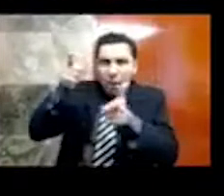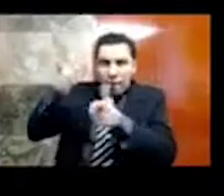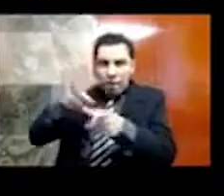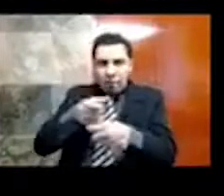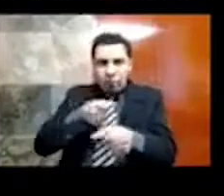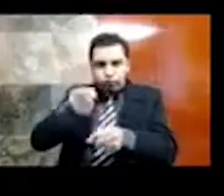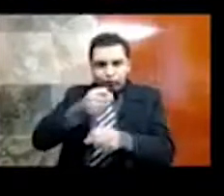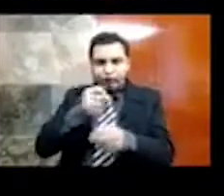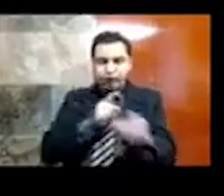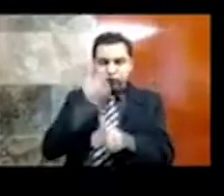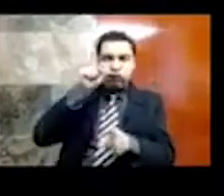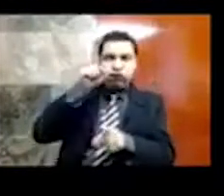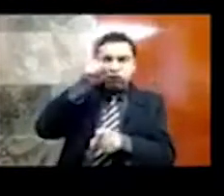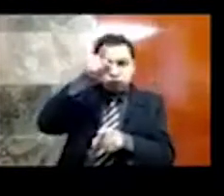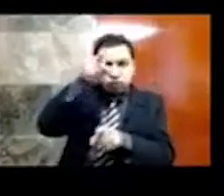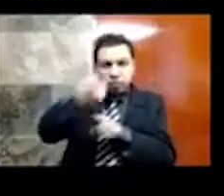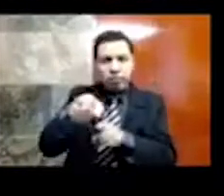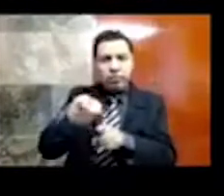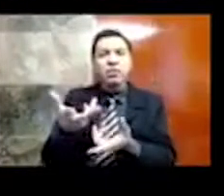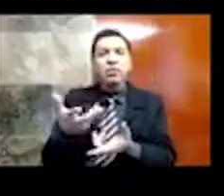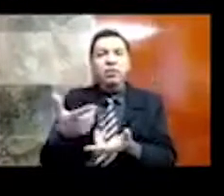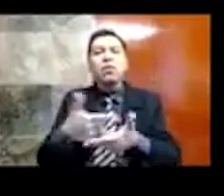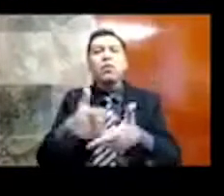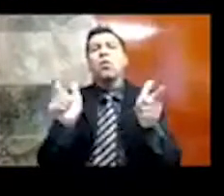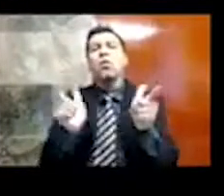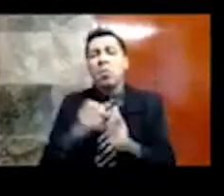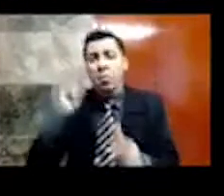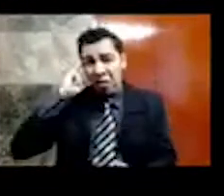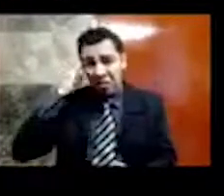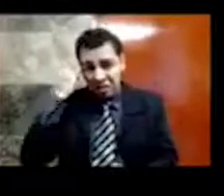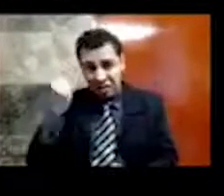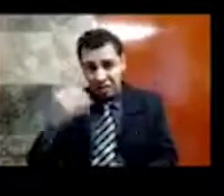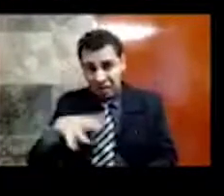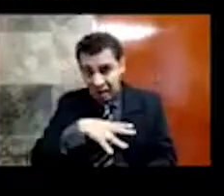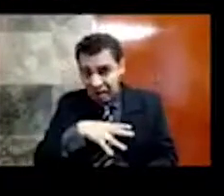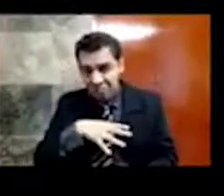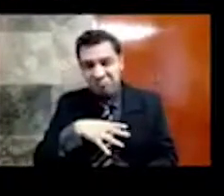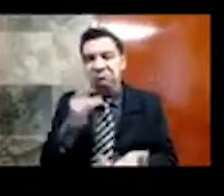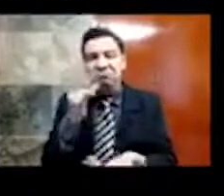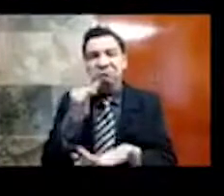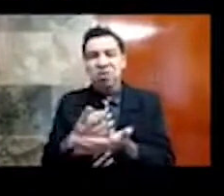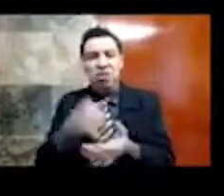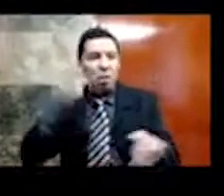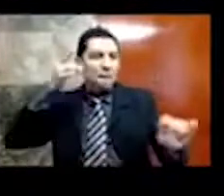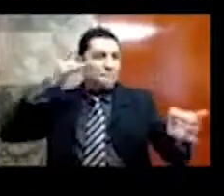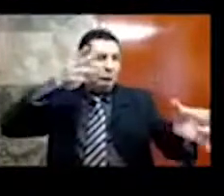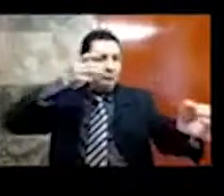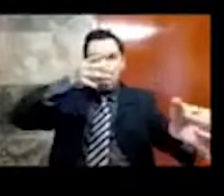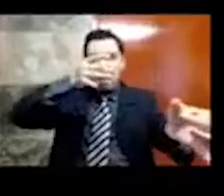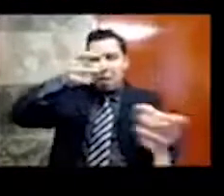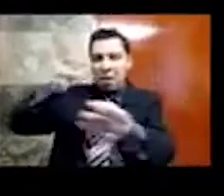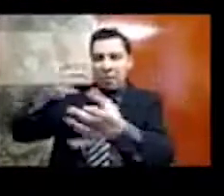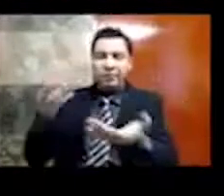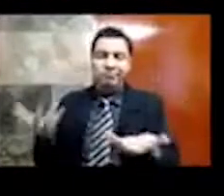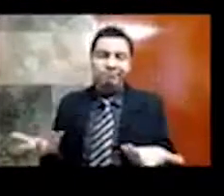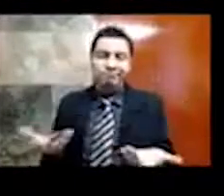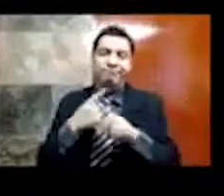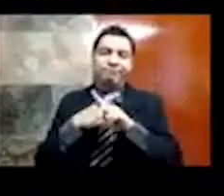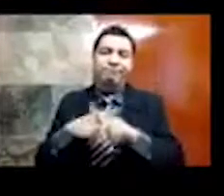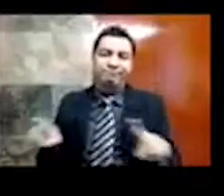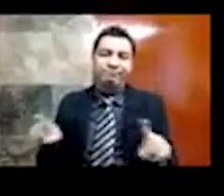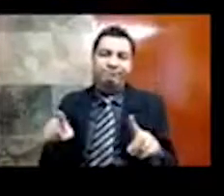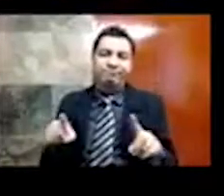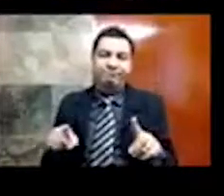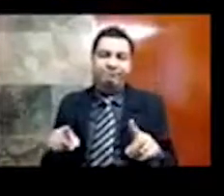un siglo, los mexicas hayan logrado dominar de la forma como lo lograron, ¿no? Es extraordinario, eso sí, es un